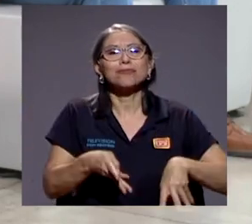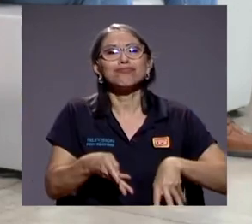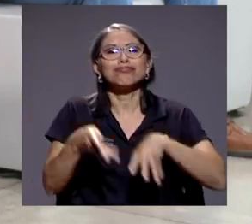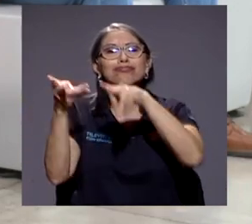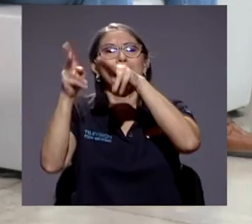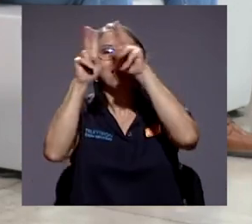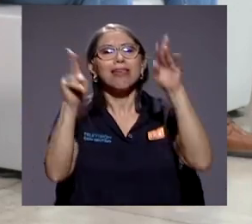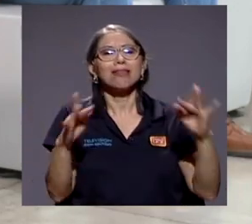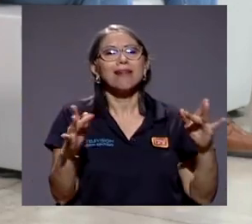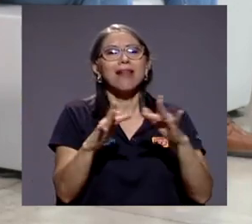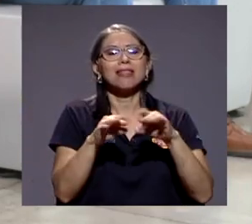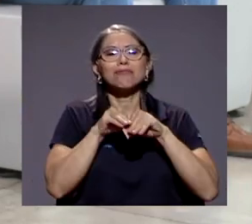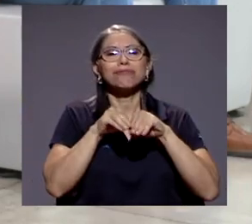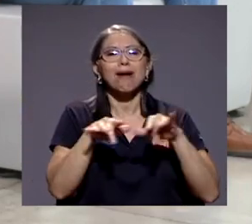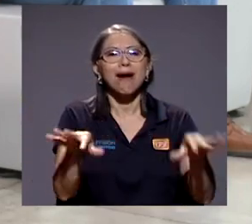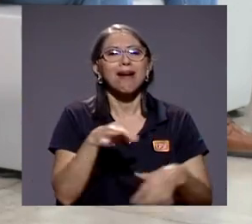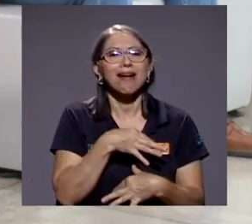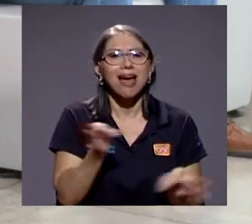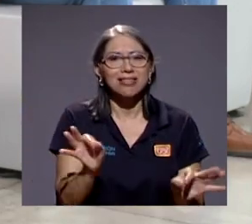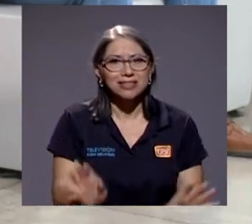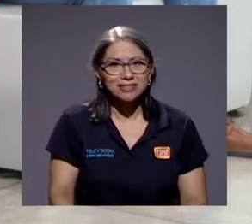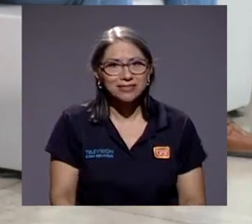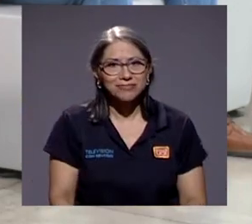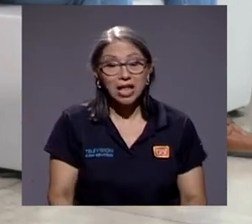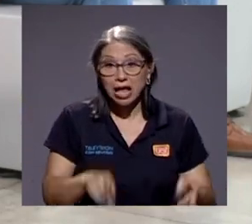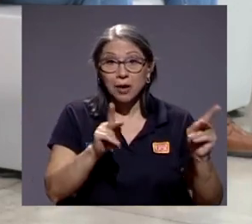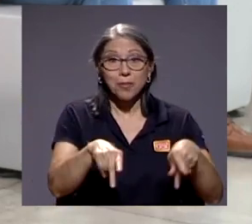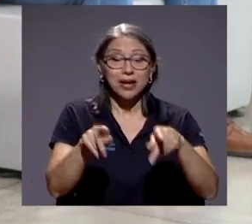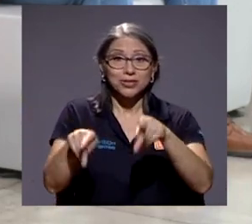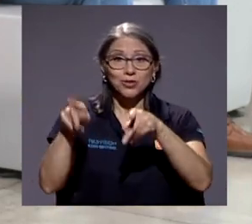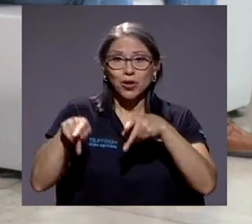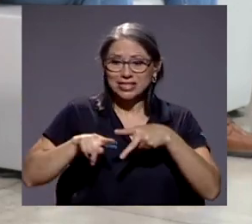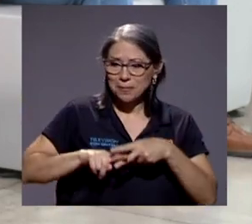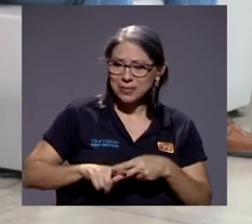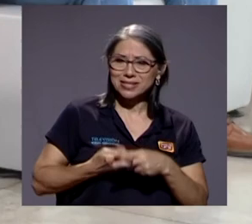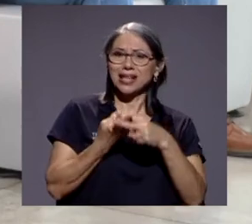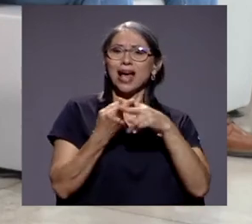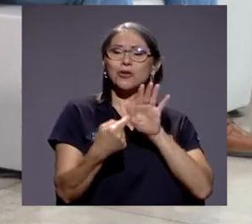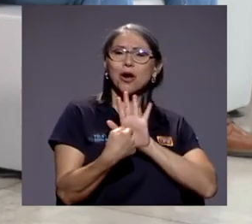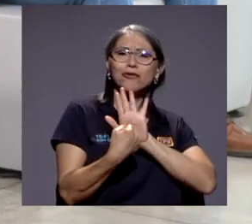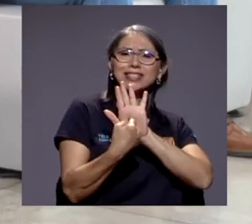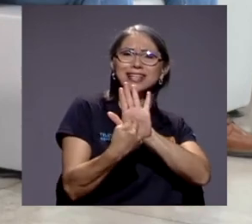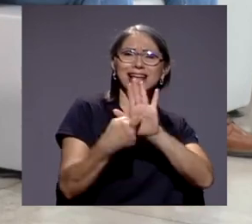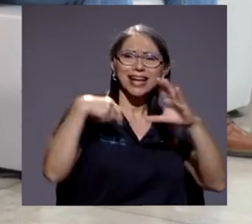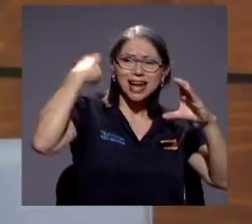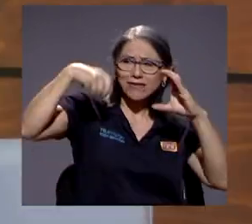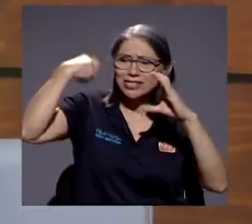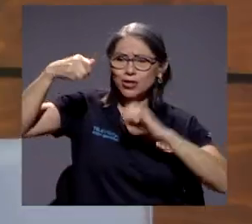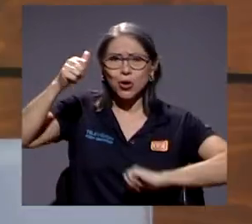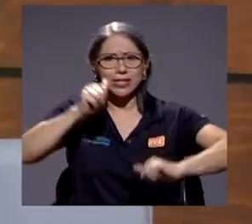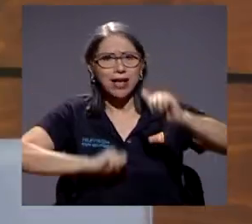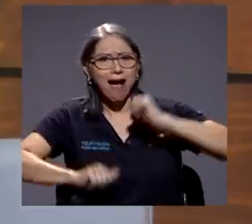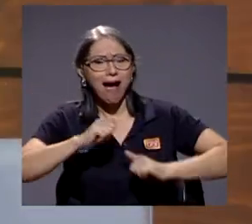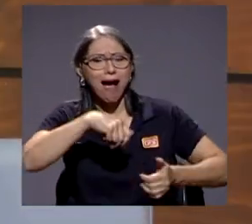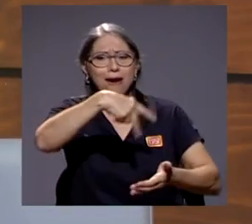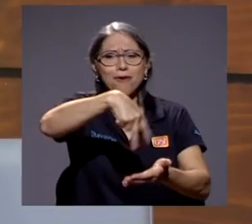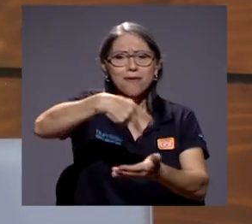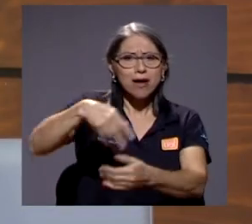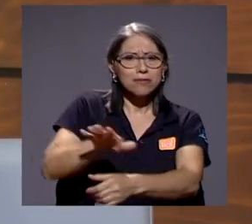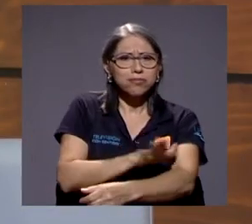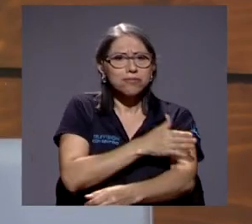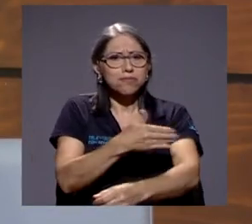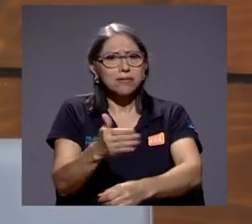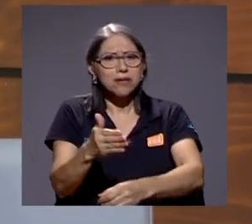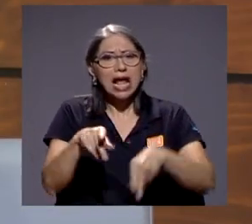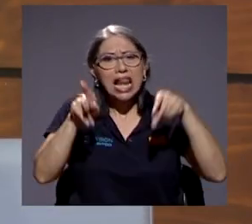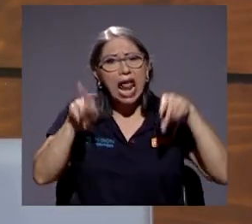empezó a hacer piezas musicales a ofrecer las grabaciones de su obras de teatro porque la gente necesita esos